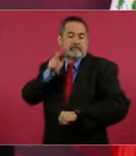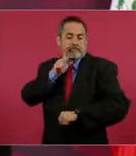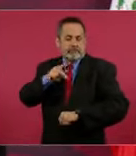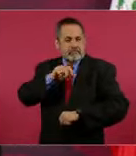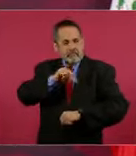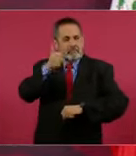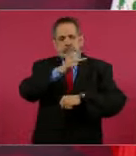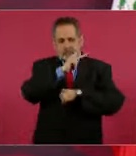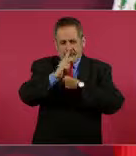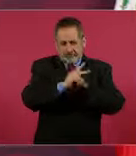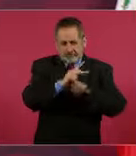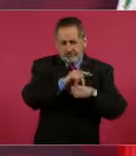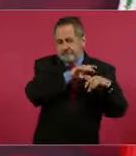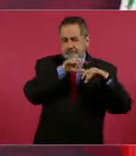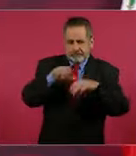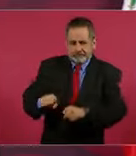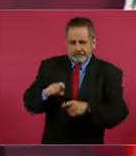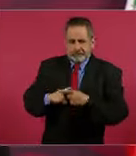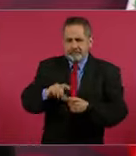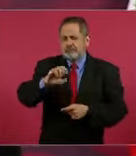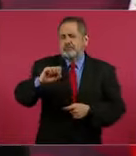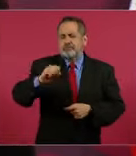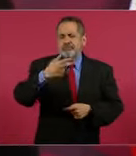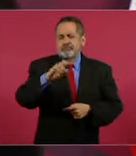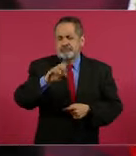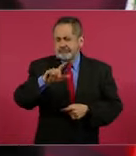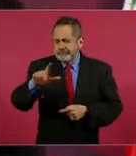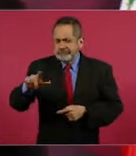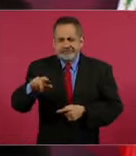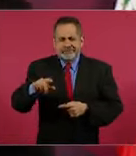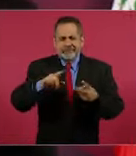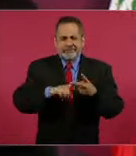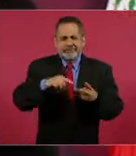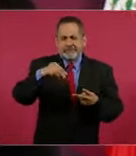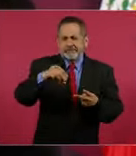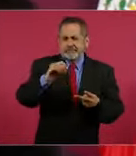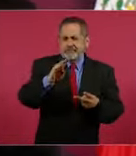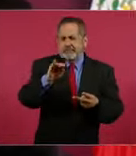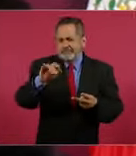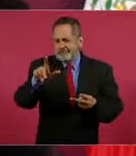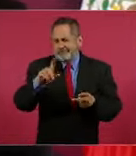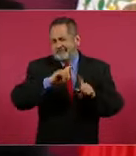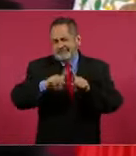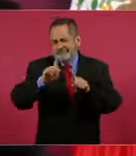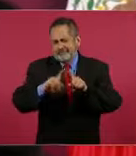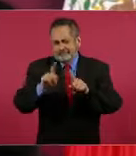México, la Shell y Móvil y otras,